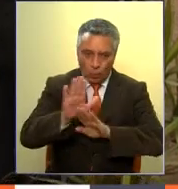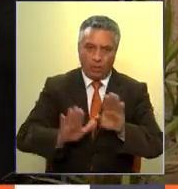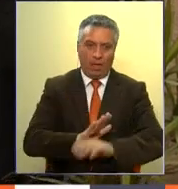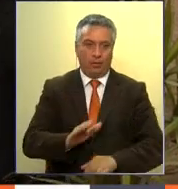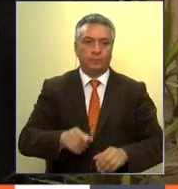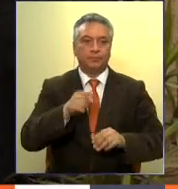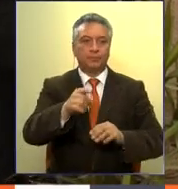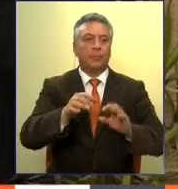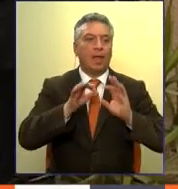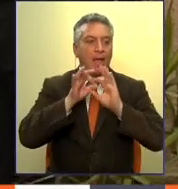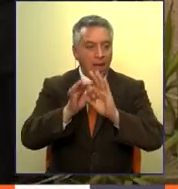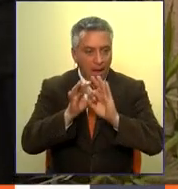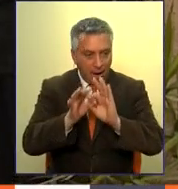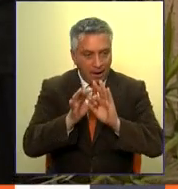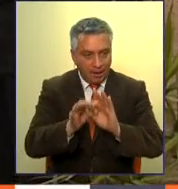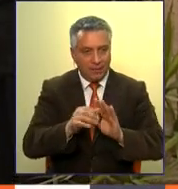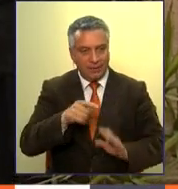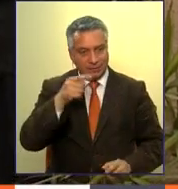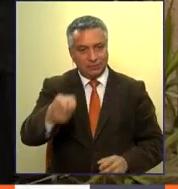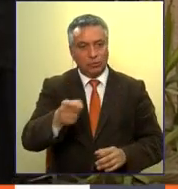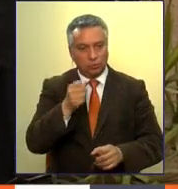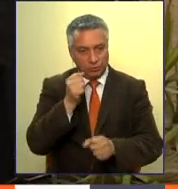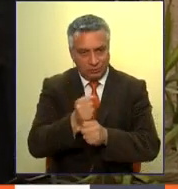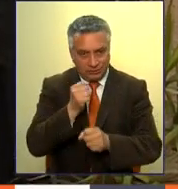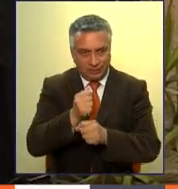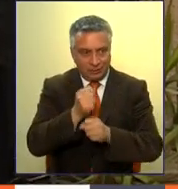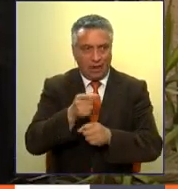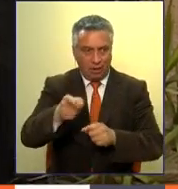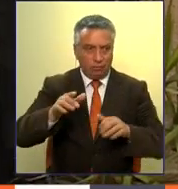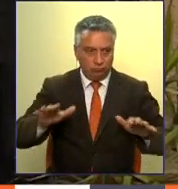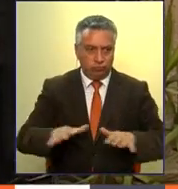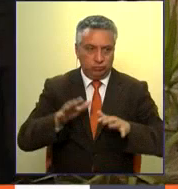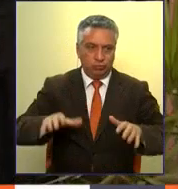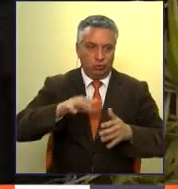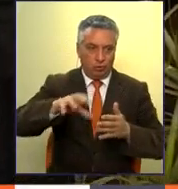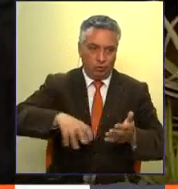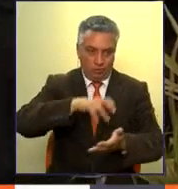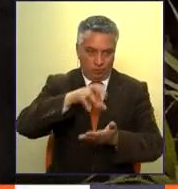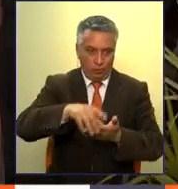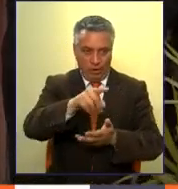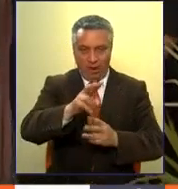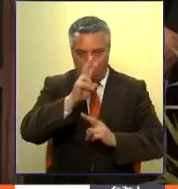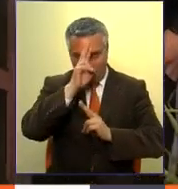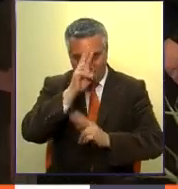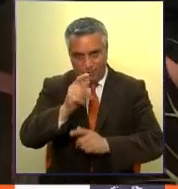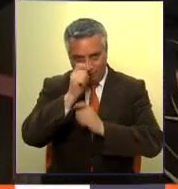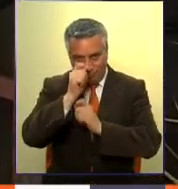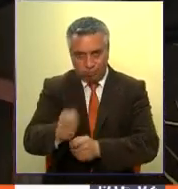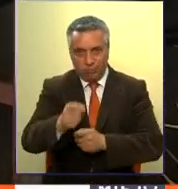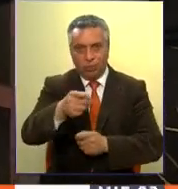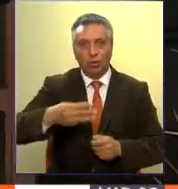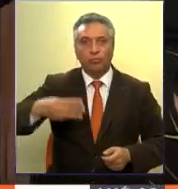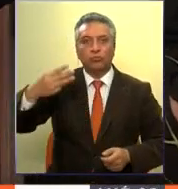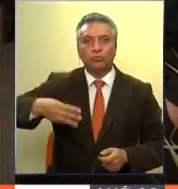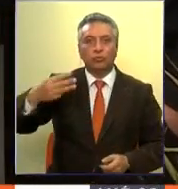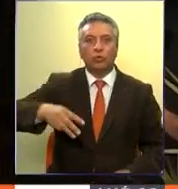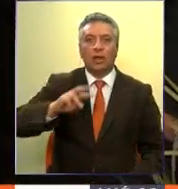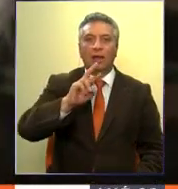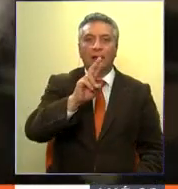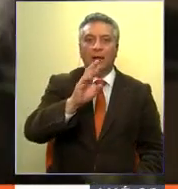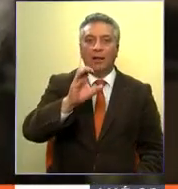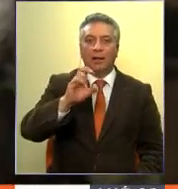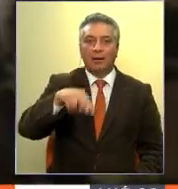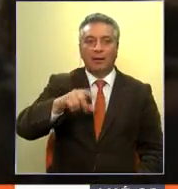agradeciéndole por todo el trabajo que usted ha hecho en nuestra comuna. Es el reconocimiento de la municipalidad de Renca, una de